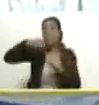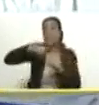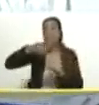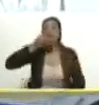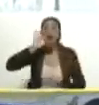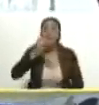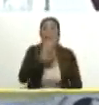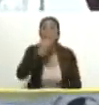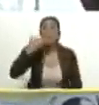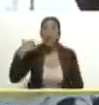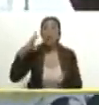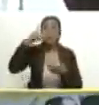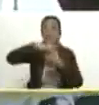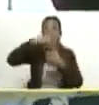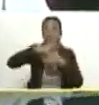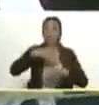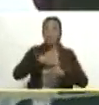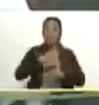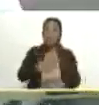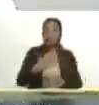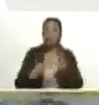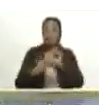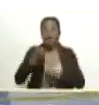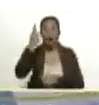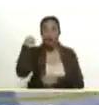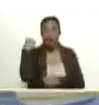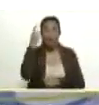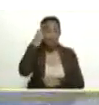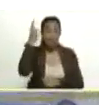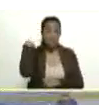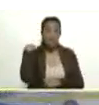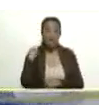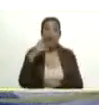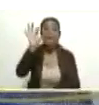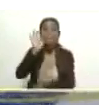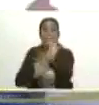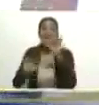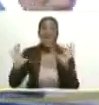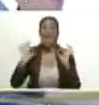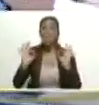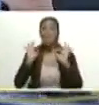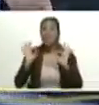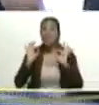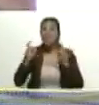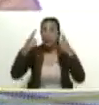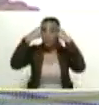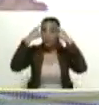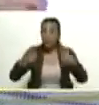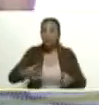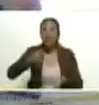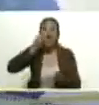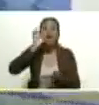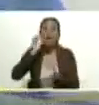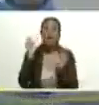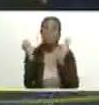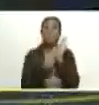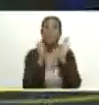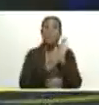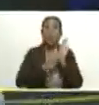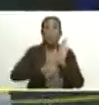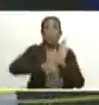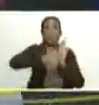importante, un dato también interesante que ayer nos decían las catadoras y eso, es que la puntuación subió